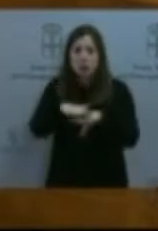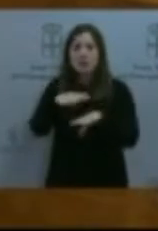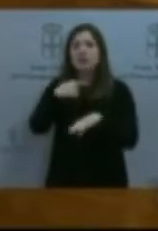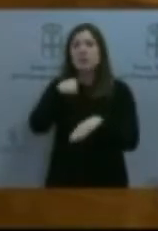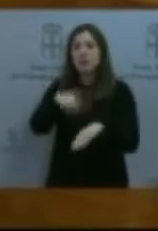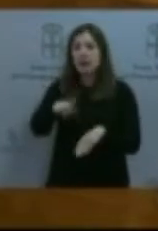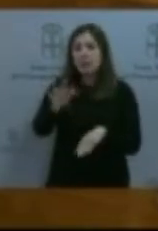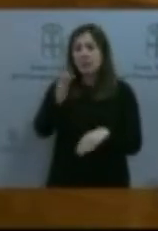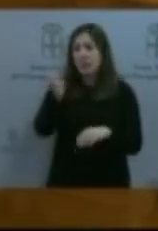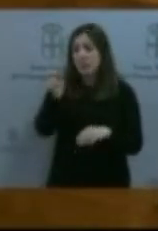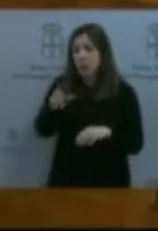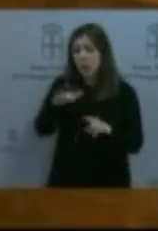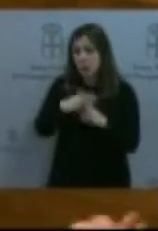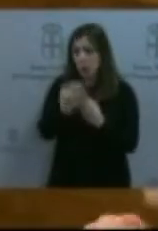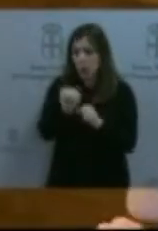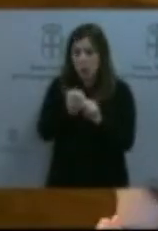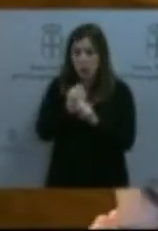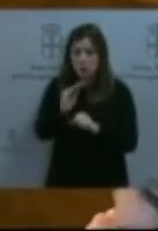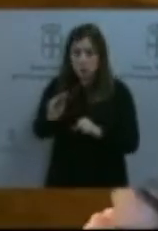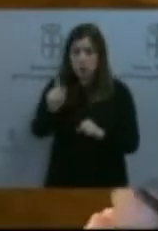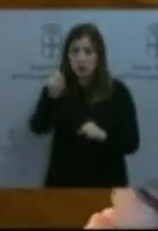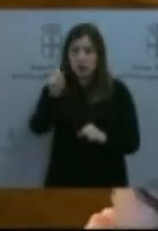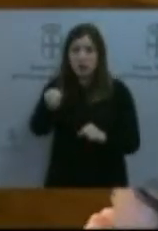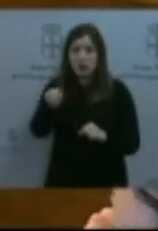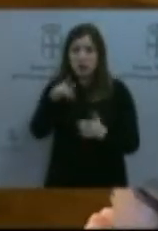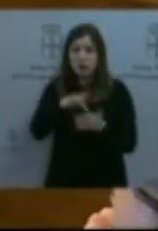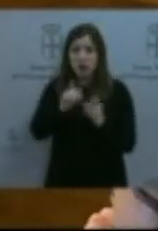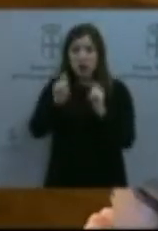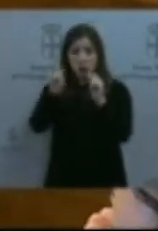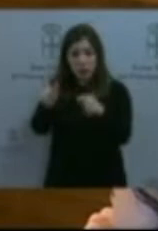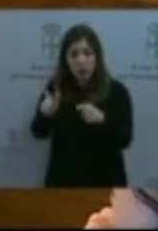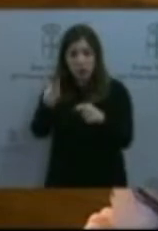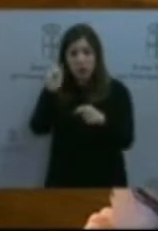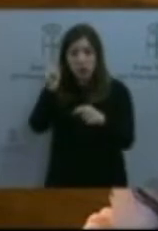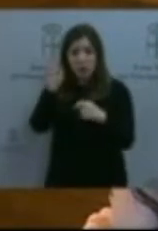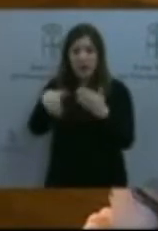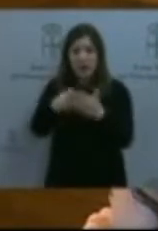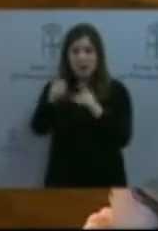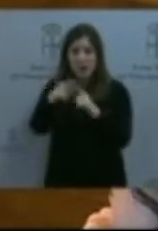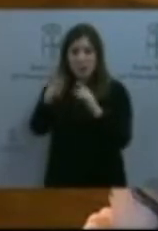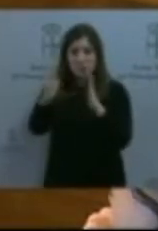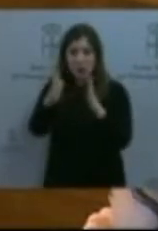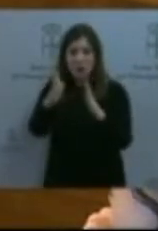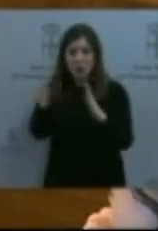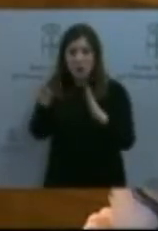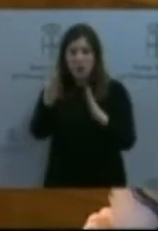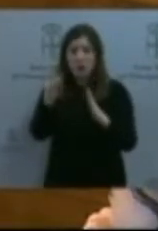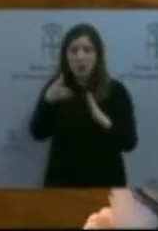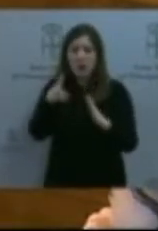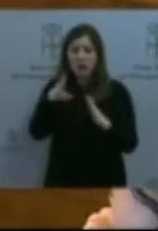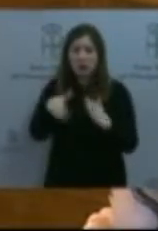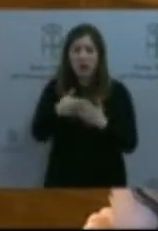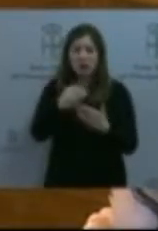Y, por cierto, cuando las conceden solamente hasta mayo, ¿no? Cuando tendrían derecho hasta los 12 años a esa reducción de jornada. Con lo cual, 3 ejemplos concretos de